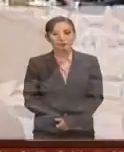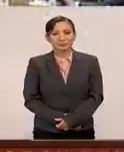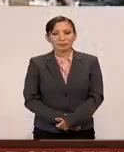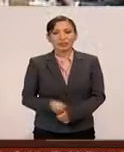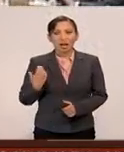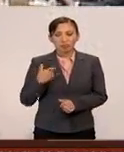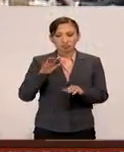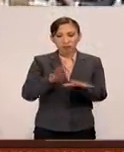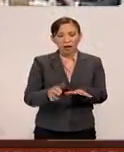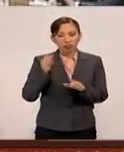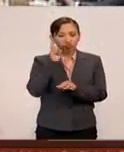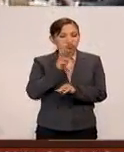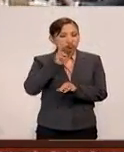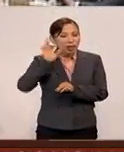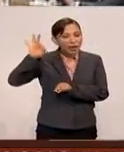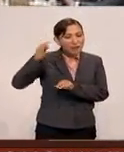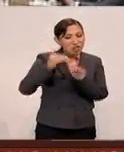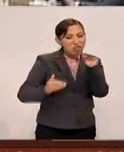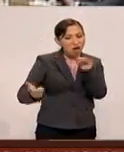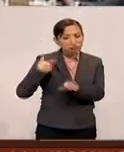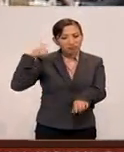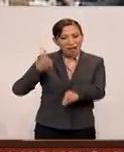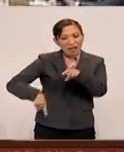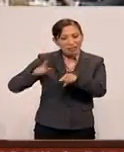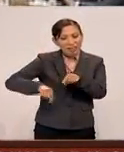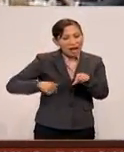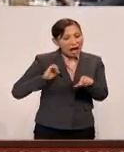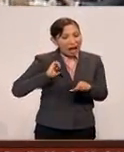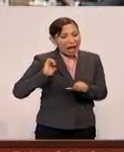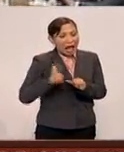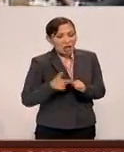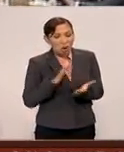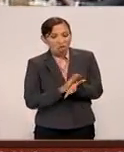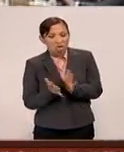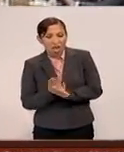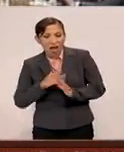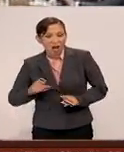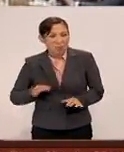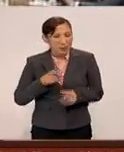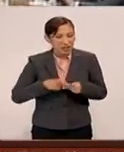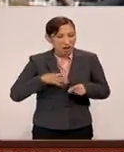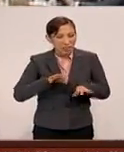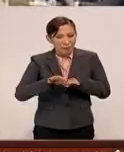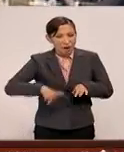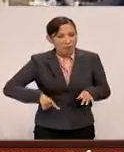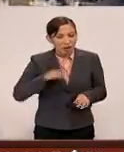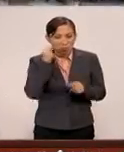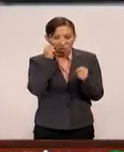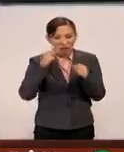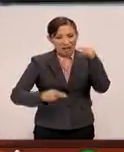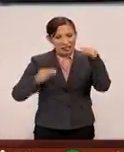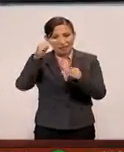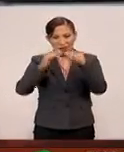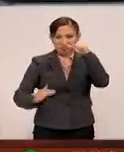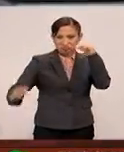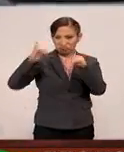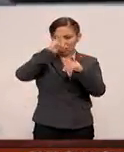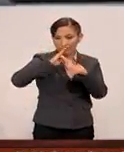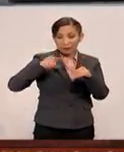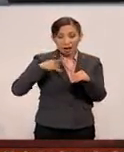La Auditoría Superior de la Federación combatirá los actos de corrupción en funcionarios públicos de todos los niveles. Secar el lago